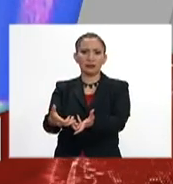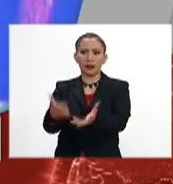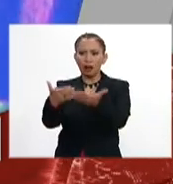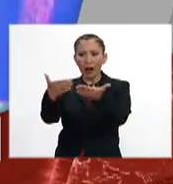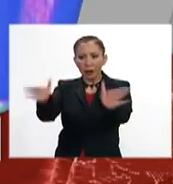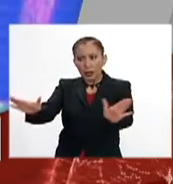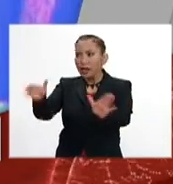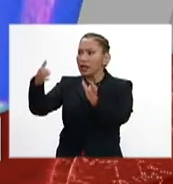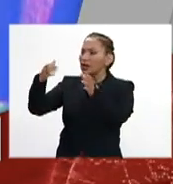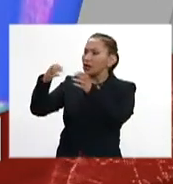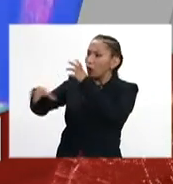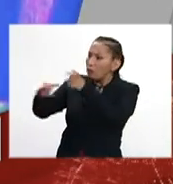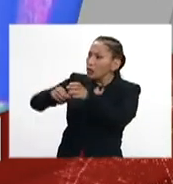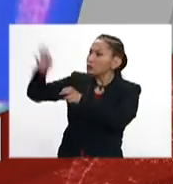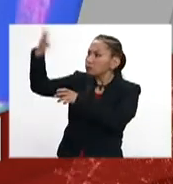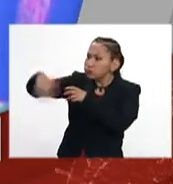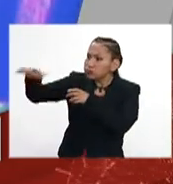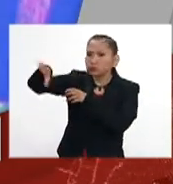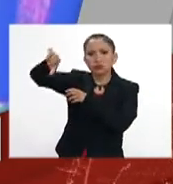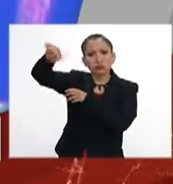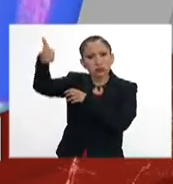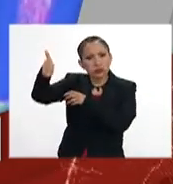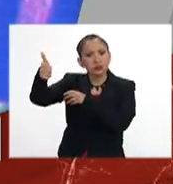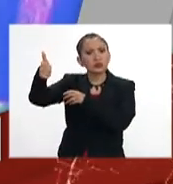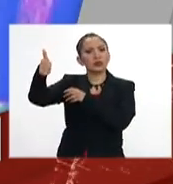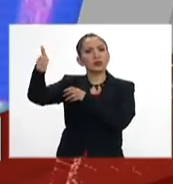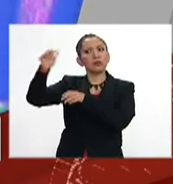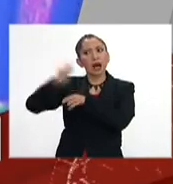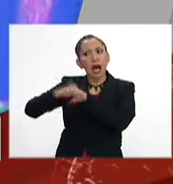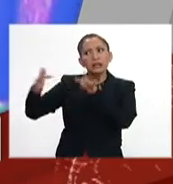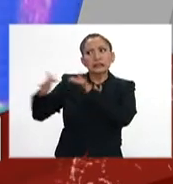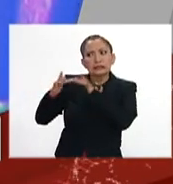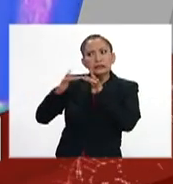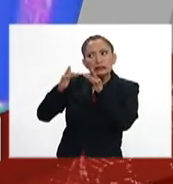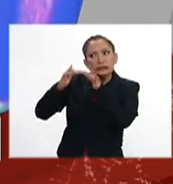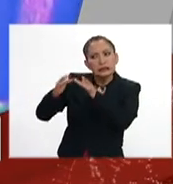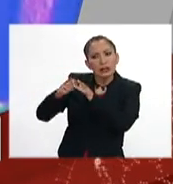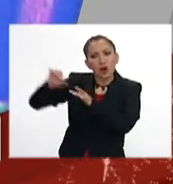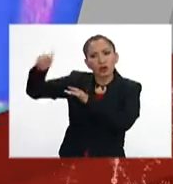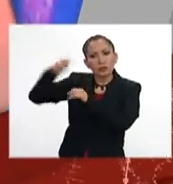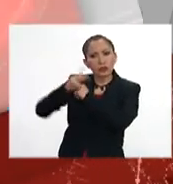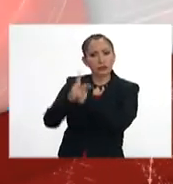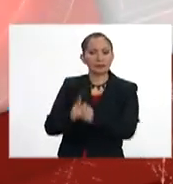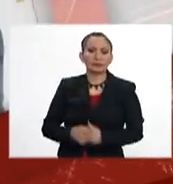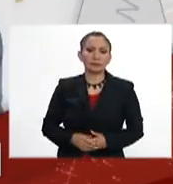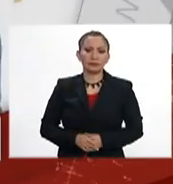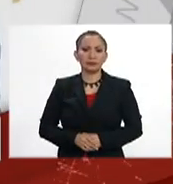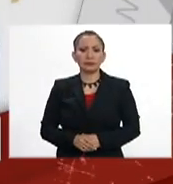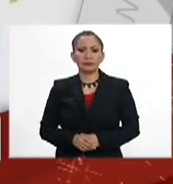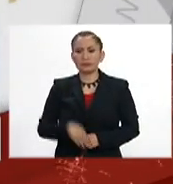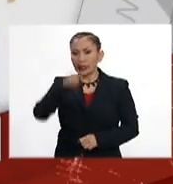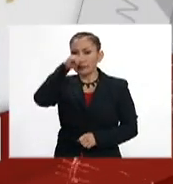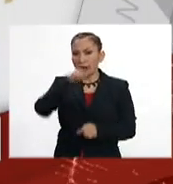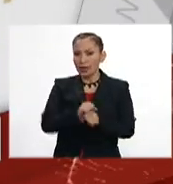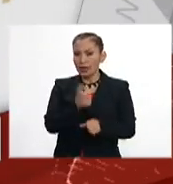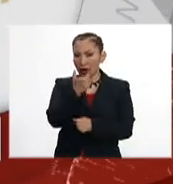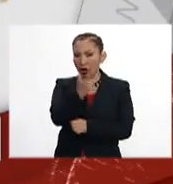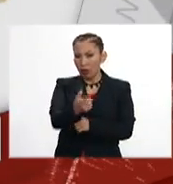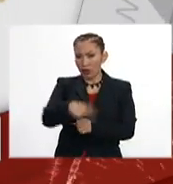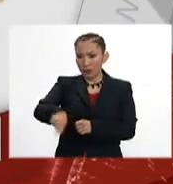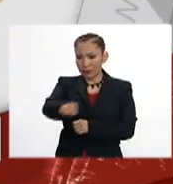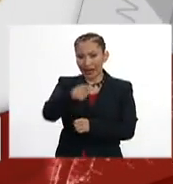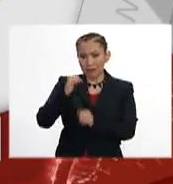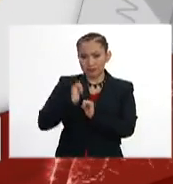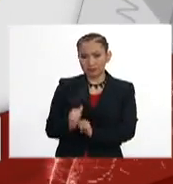abrir su economía, de buscar mayores mercados hacia el exterior. El secretario de Economía,